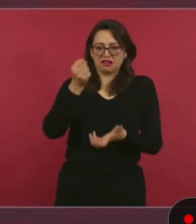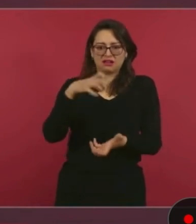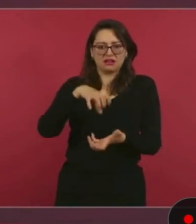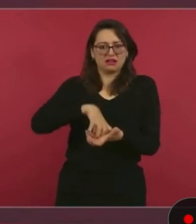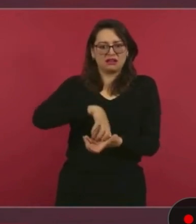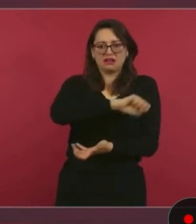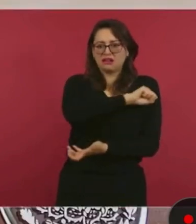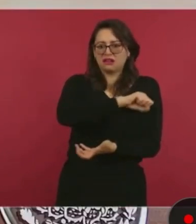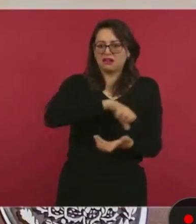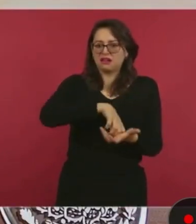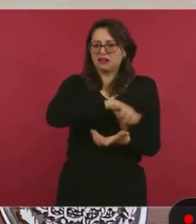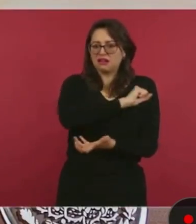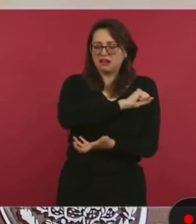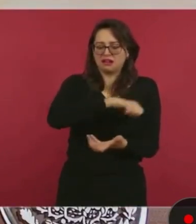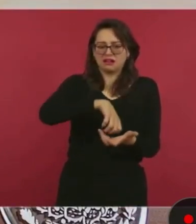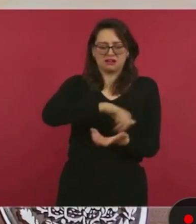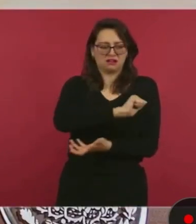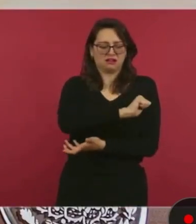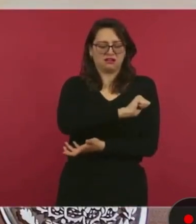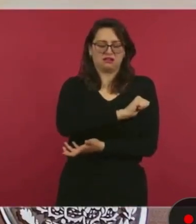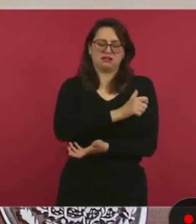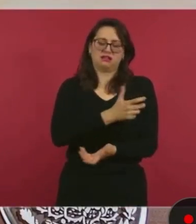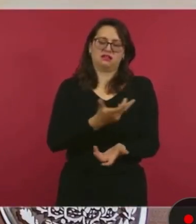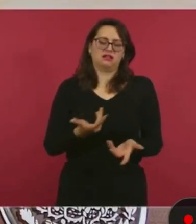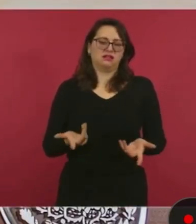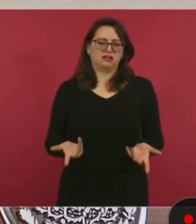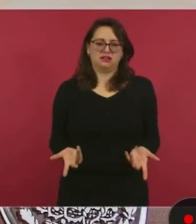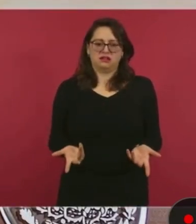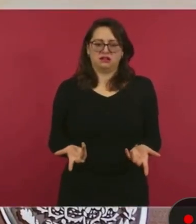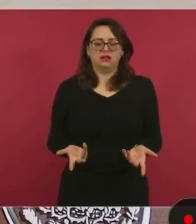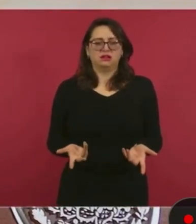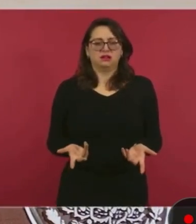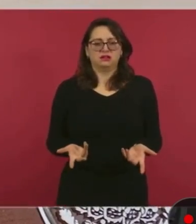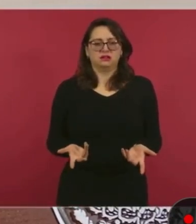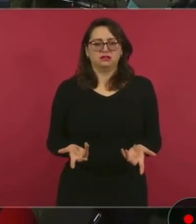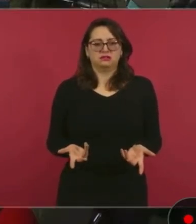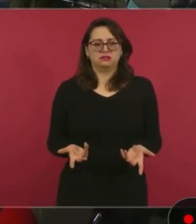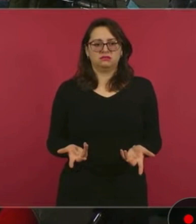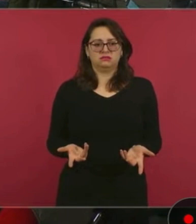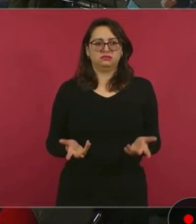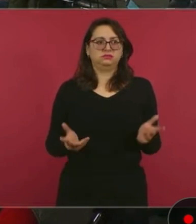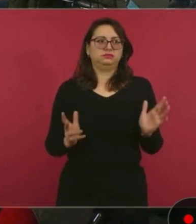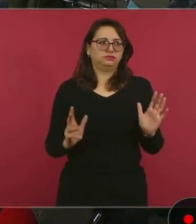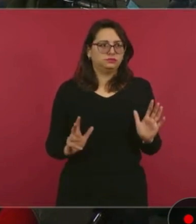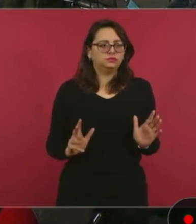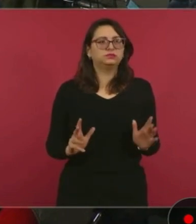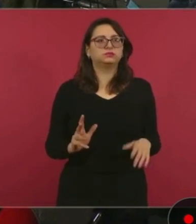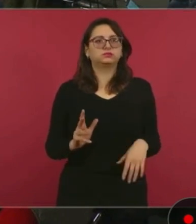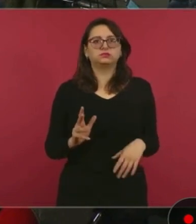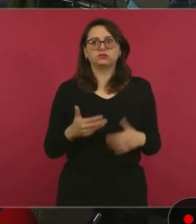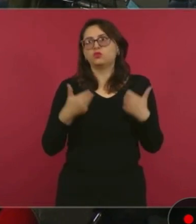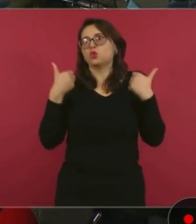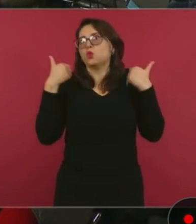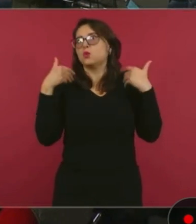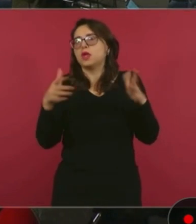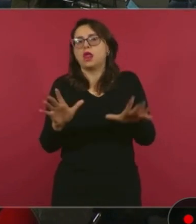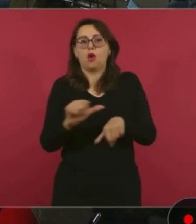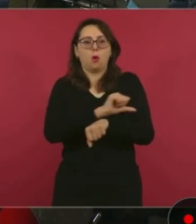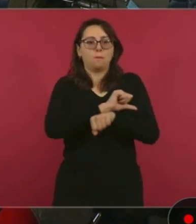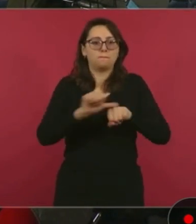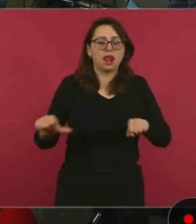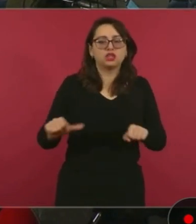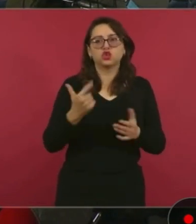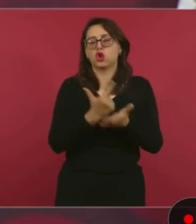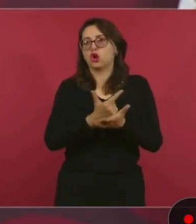Todavía se podría decir, bueno, a ver, es una operación de un apéndice, de cualquier